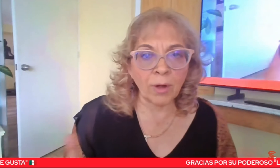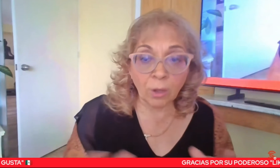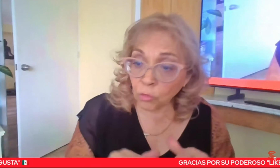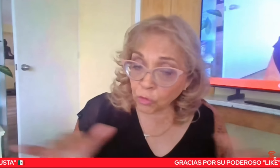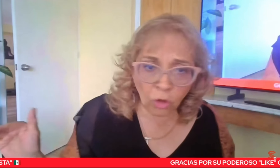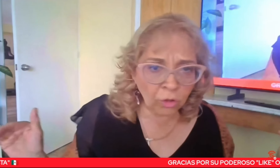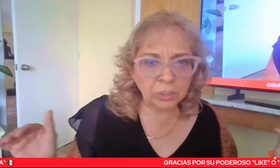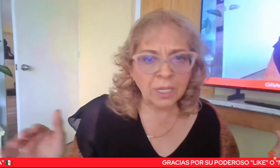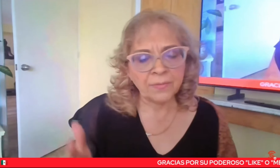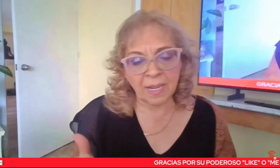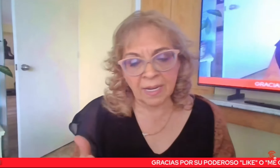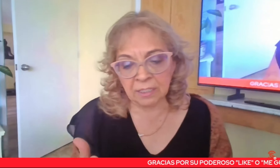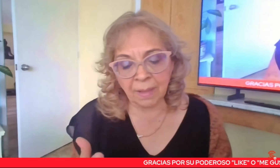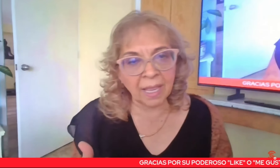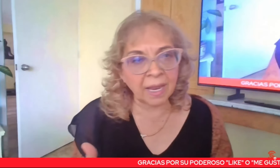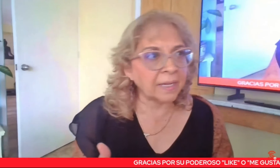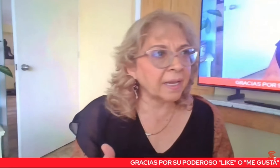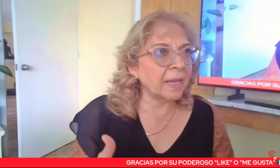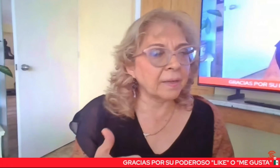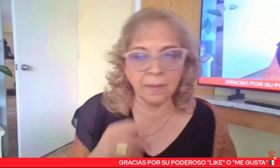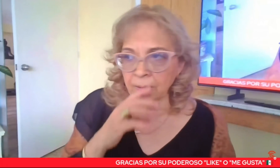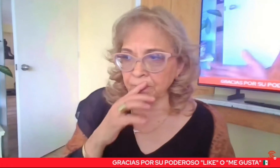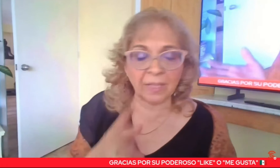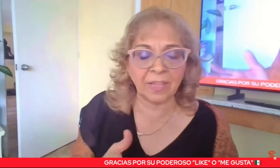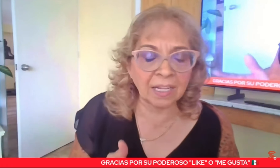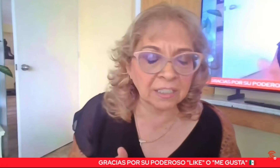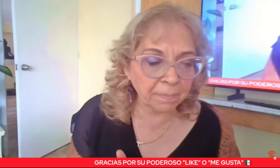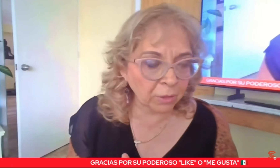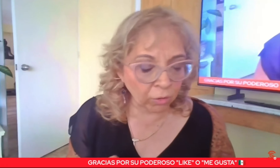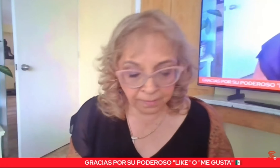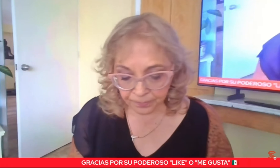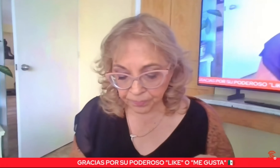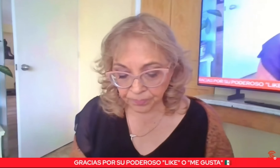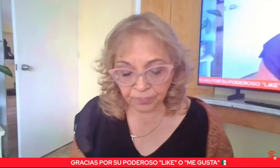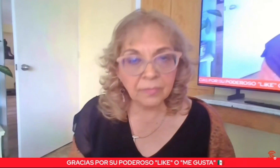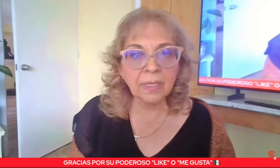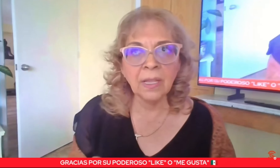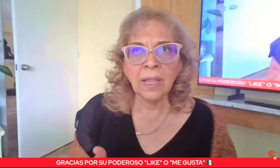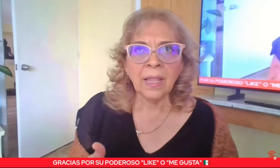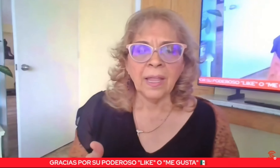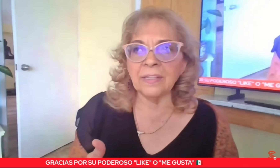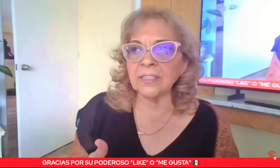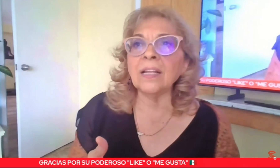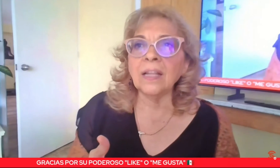Mola con todos, de Miss Merker, de Dresser, perdón,